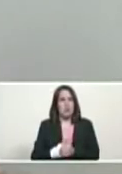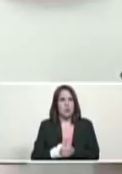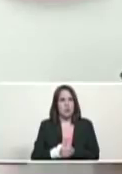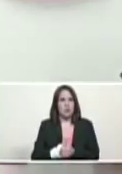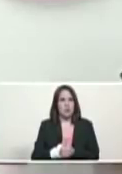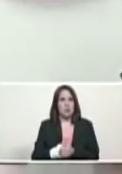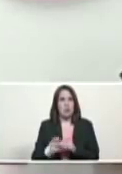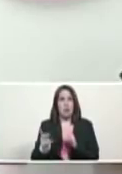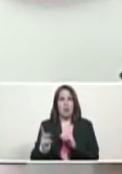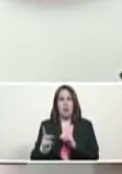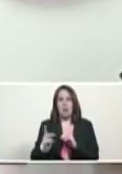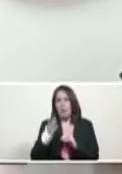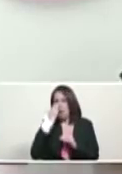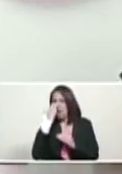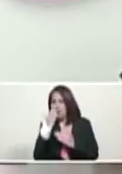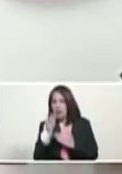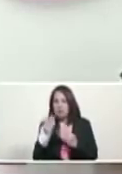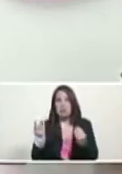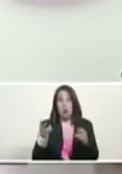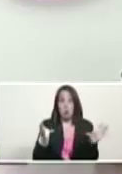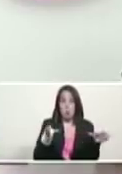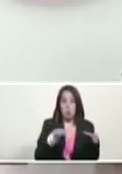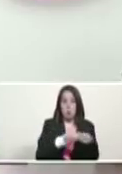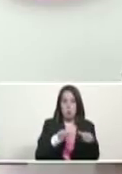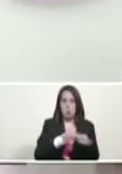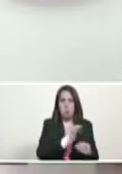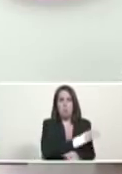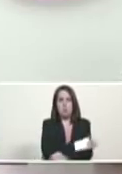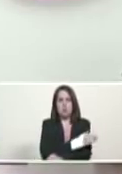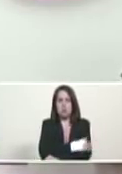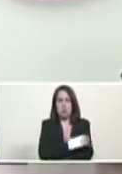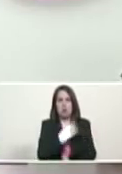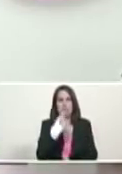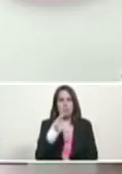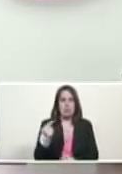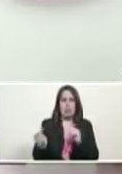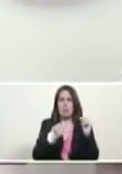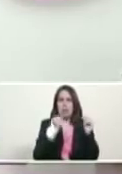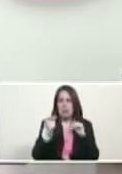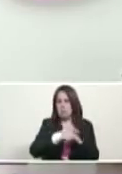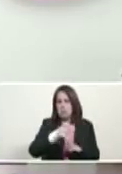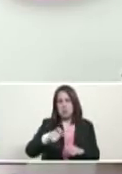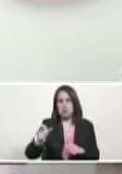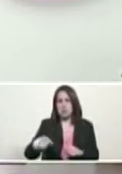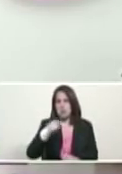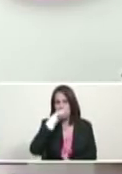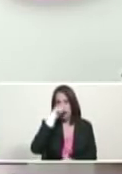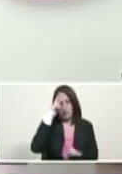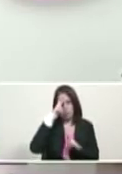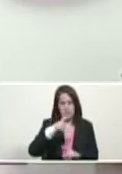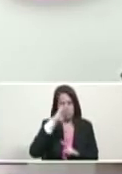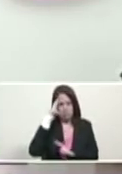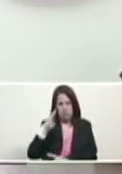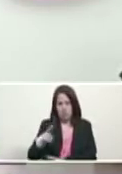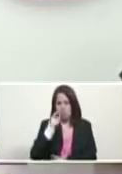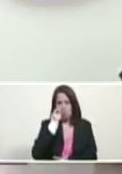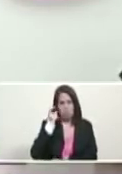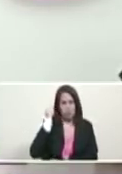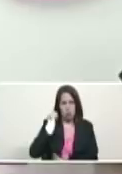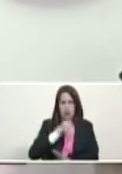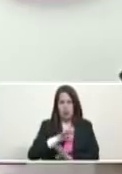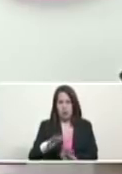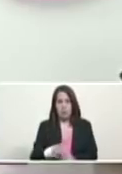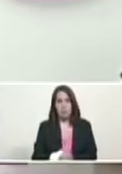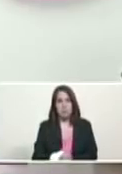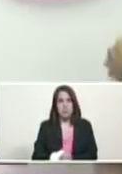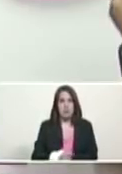vecinos de Vermont. Y ahí había un grupo de opositores, ciudadanos, opositores, los respeto, y opositoras.